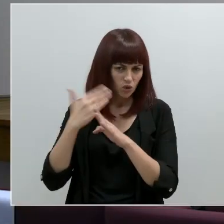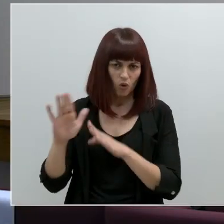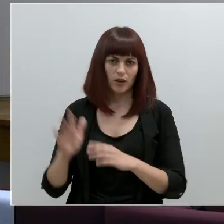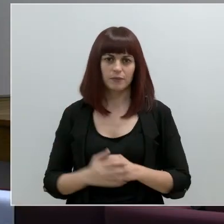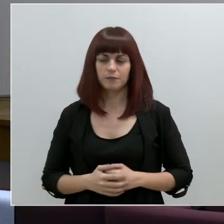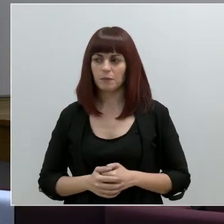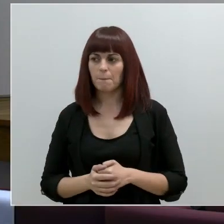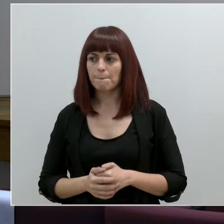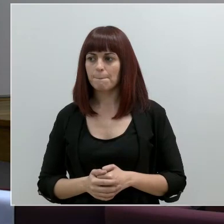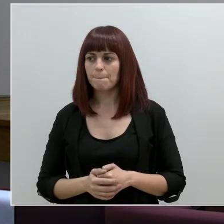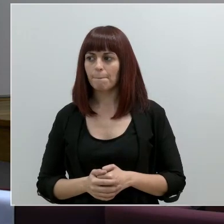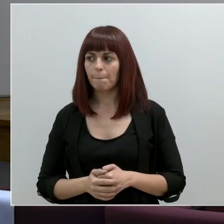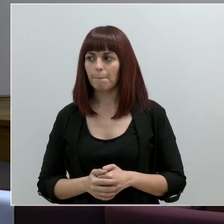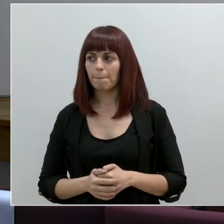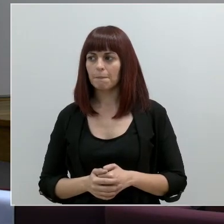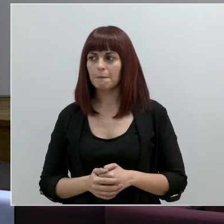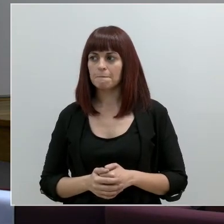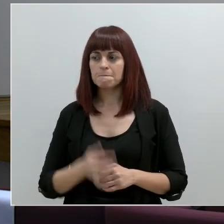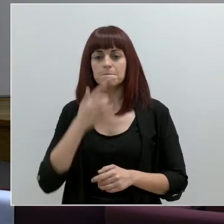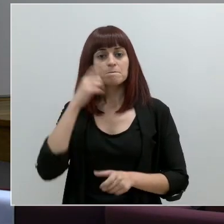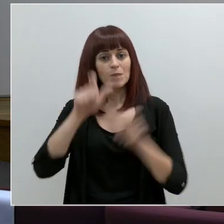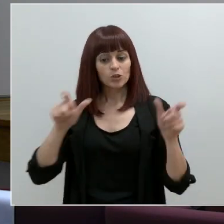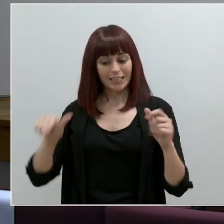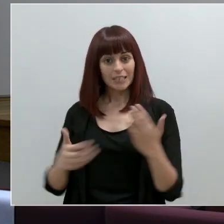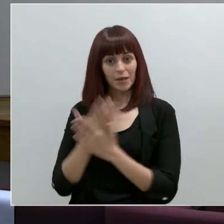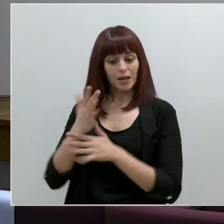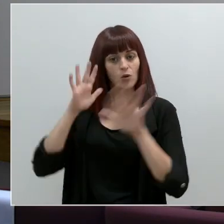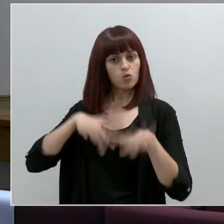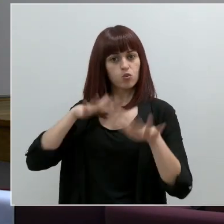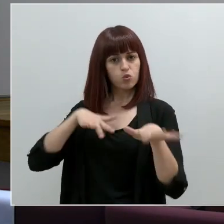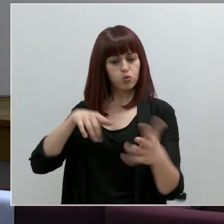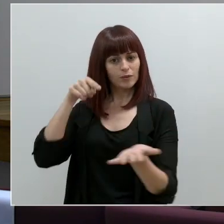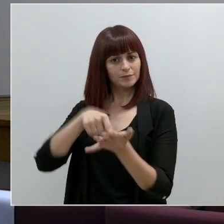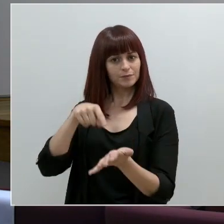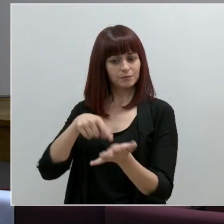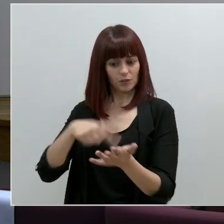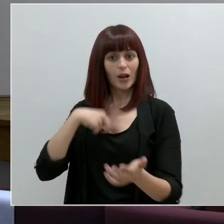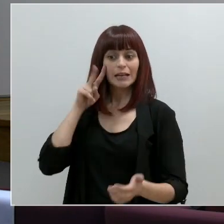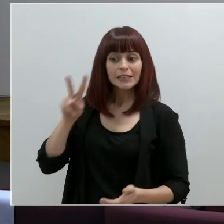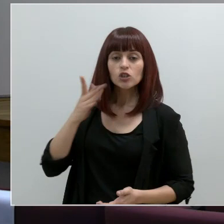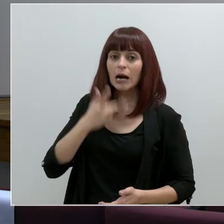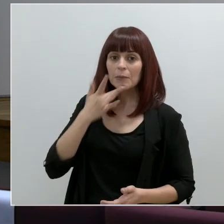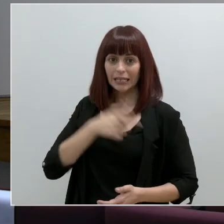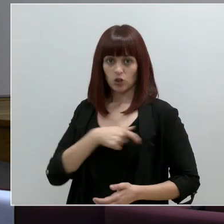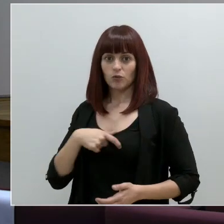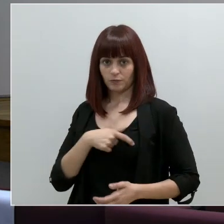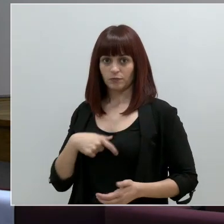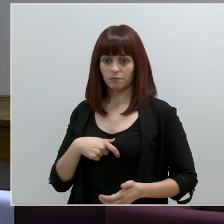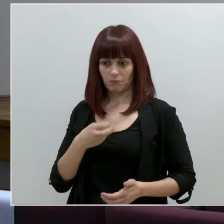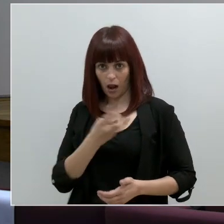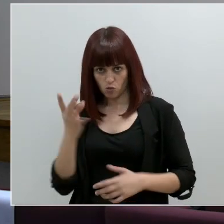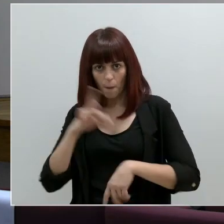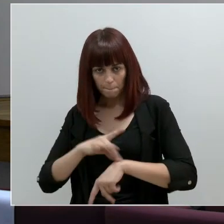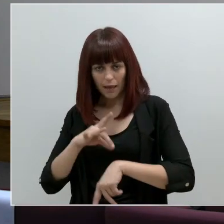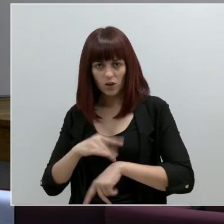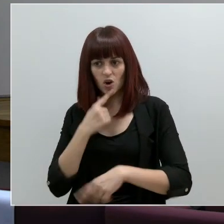Sin embargo, entre los manifestantes esta mañana he podido observar por su distintivo amarillo en la bata a varios médicos